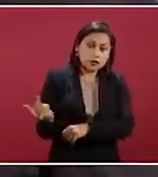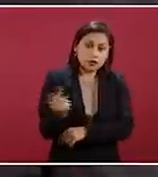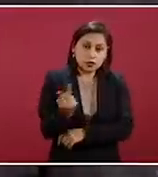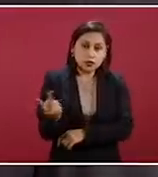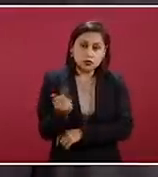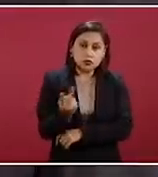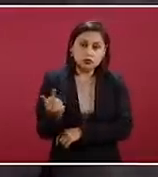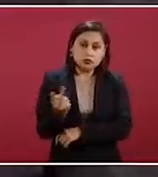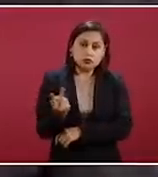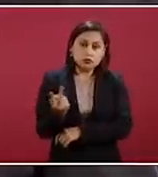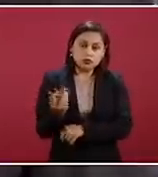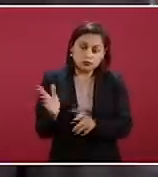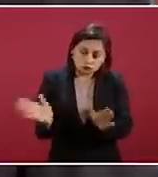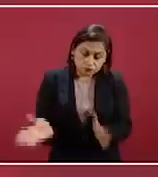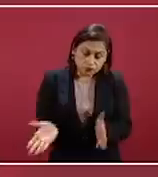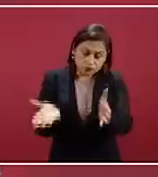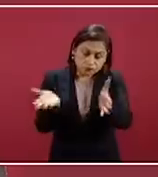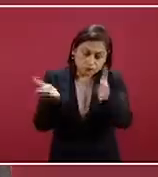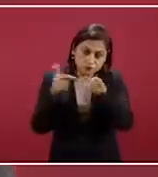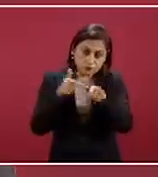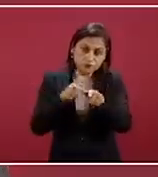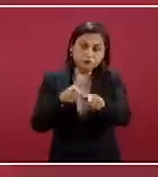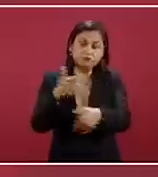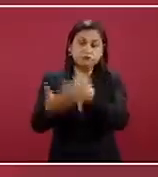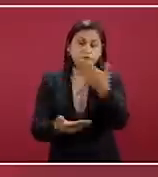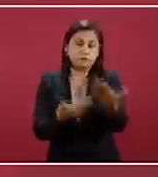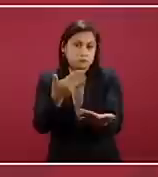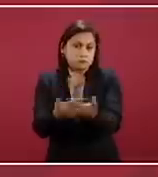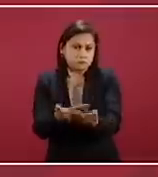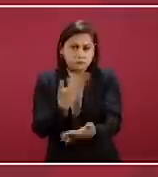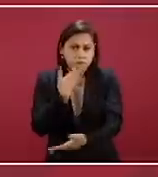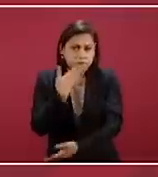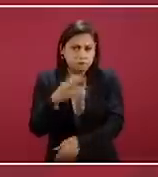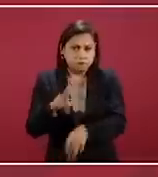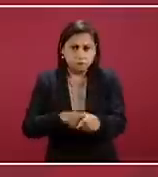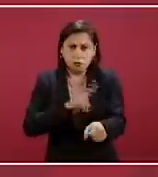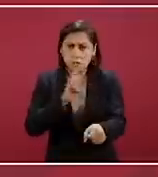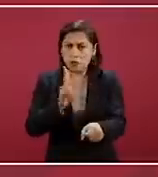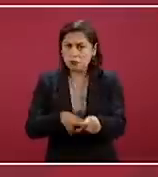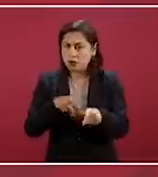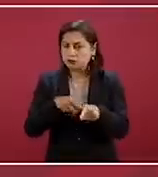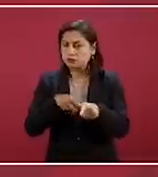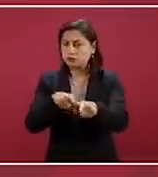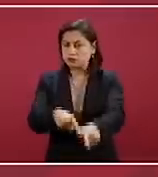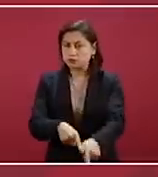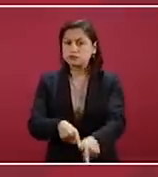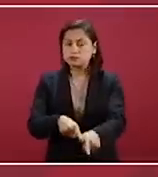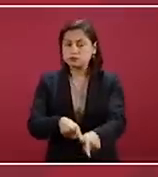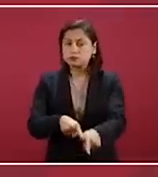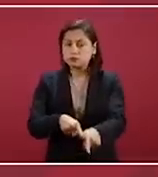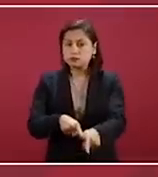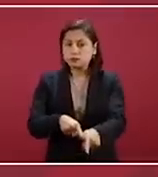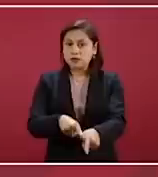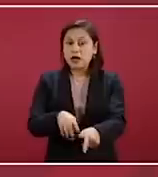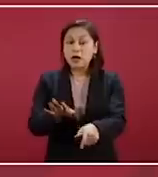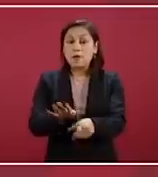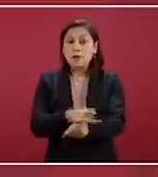sigan dando servicio y sobre todo que se mantengan como fuentes de